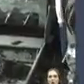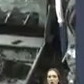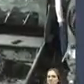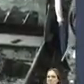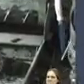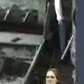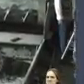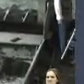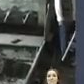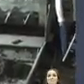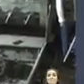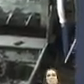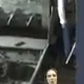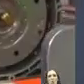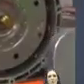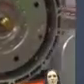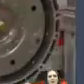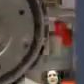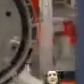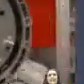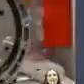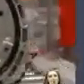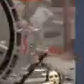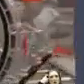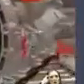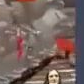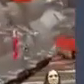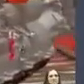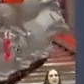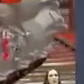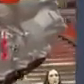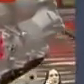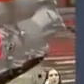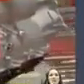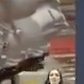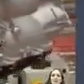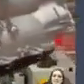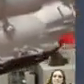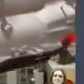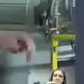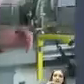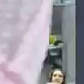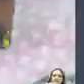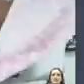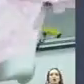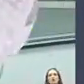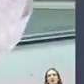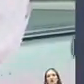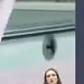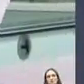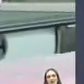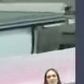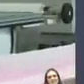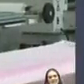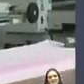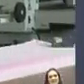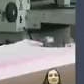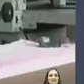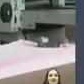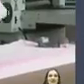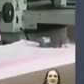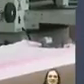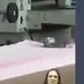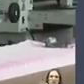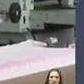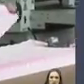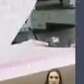en lanzar la propuesta fue el gobierno, el presidente Iván Duque, y es de 10%, cerca de 92.000 pesos mensuales para que el salario mínimo llegue